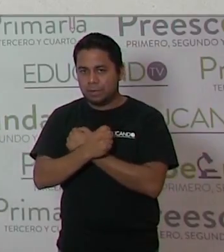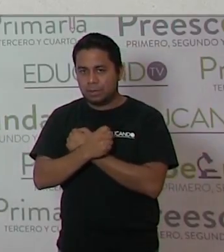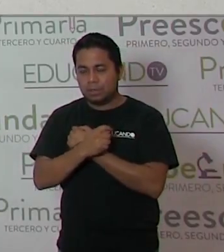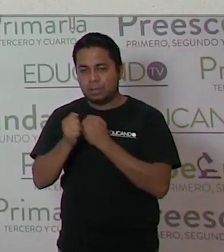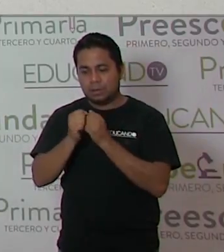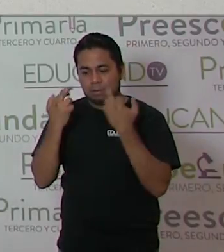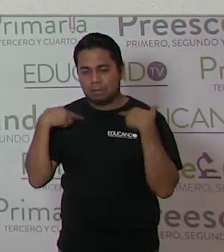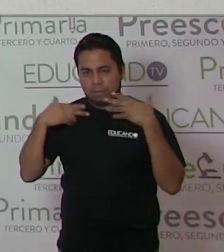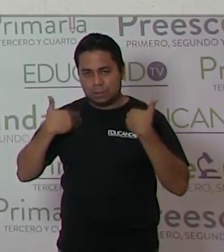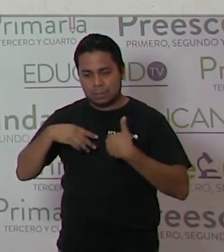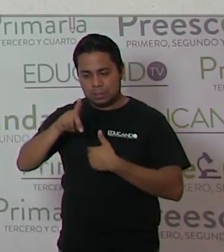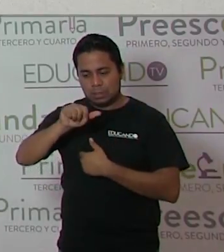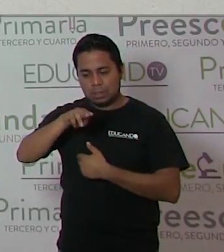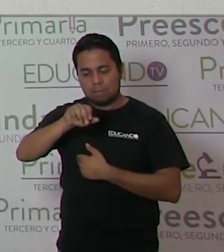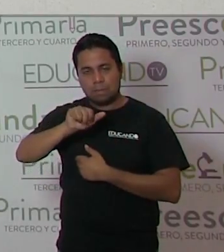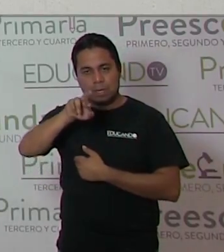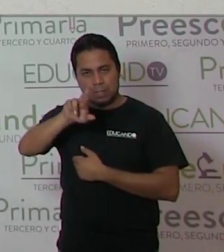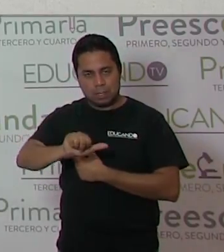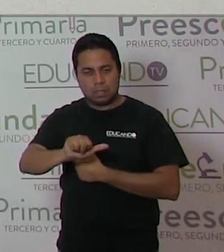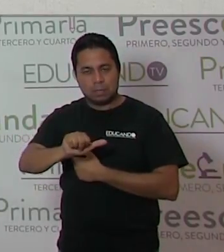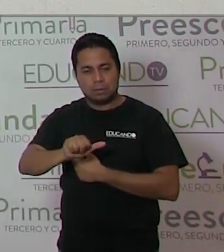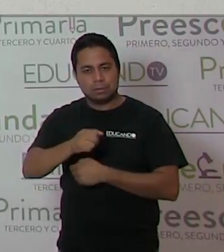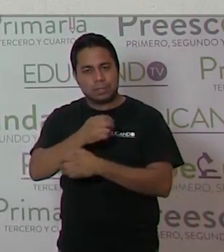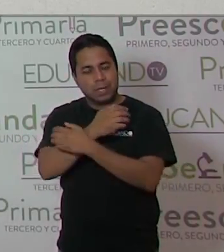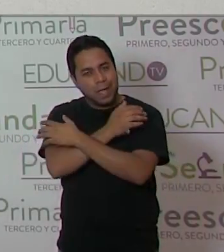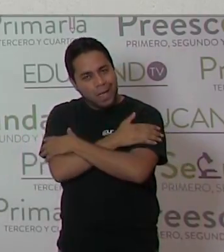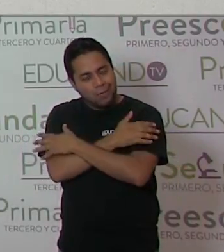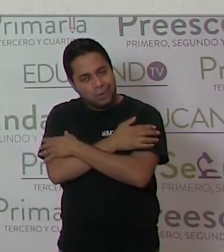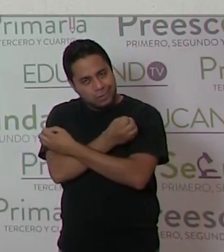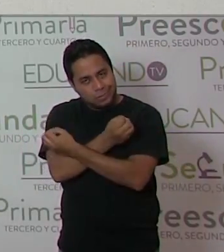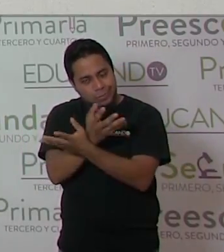TV con la profesora Damara Sánchez Sigüenza.